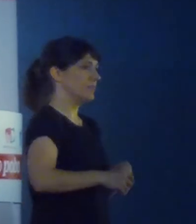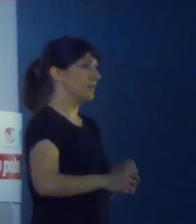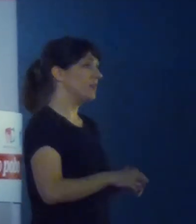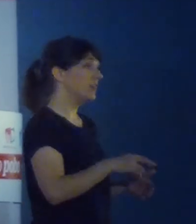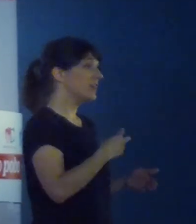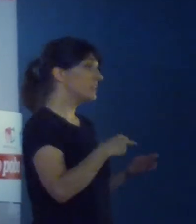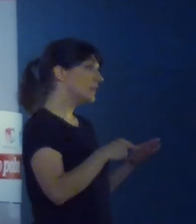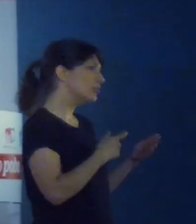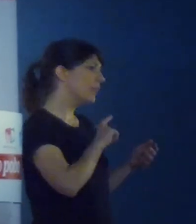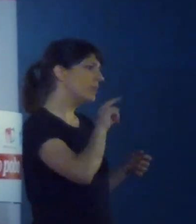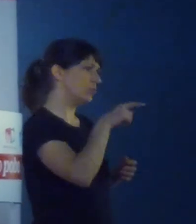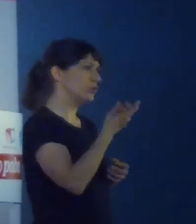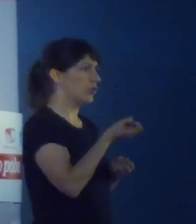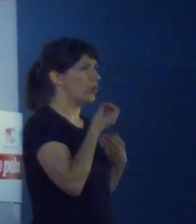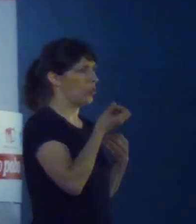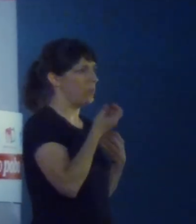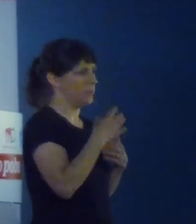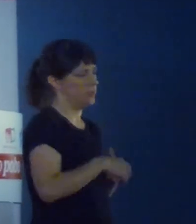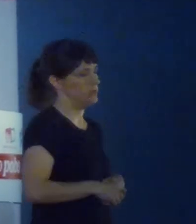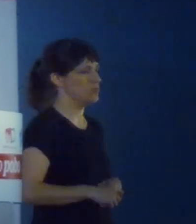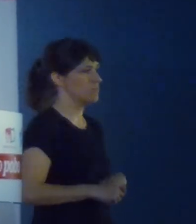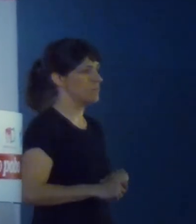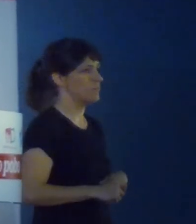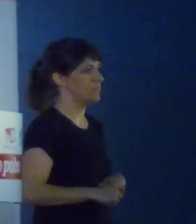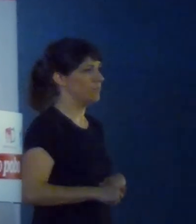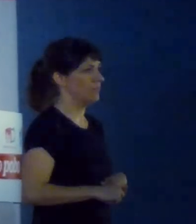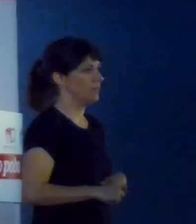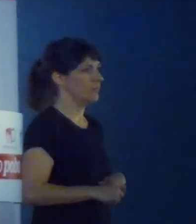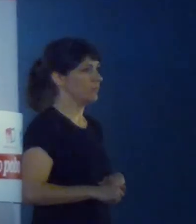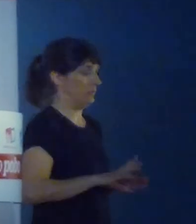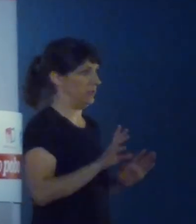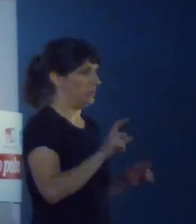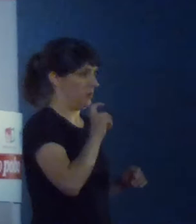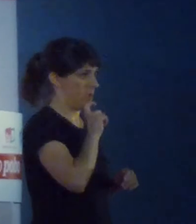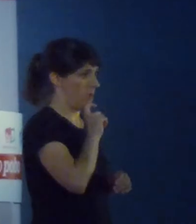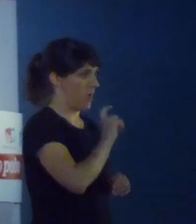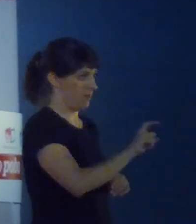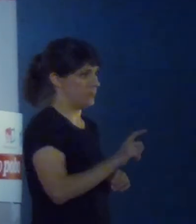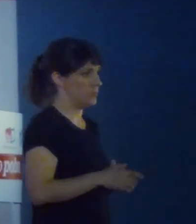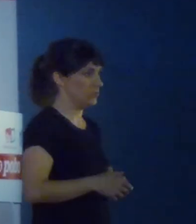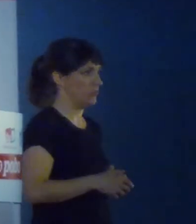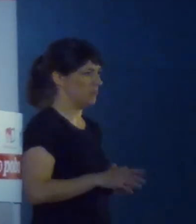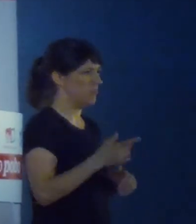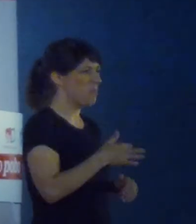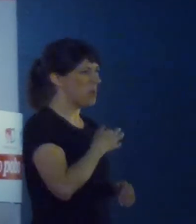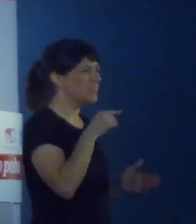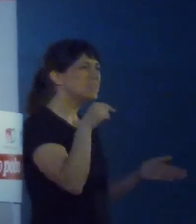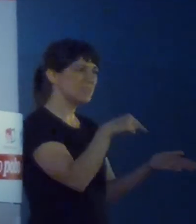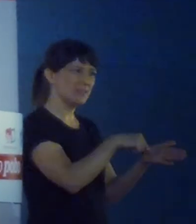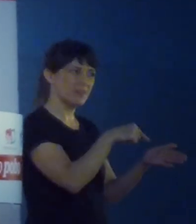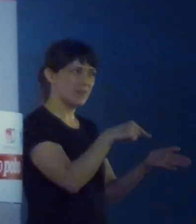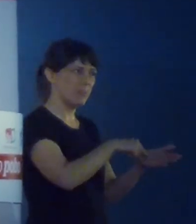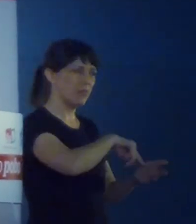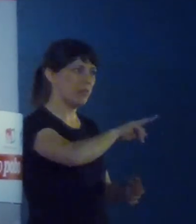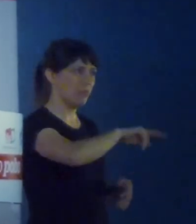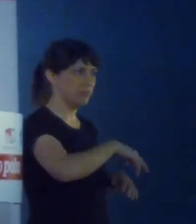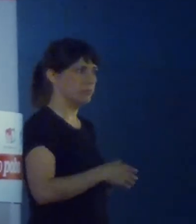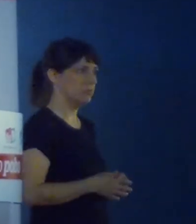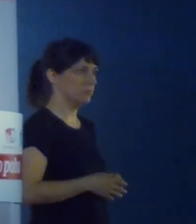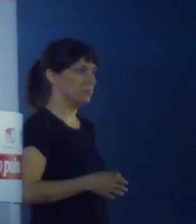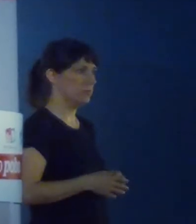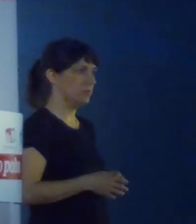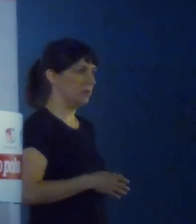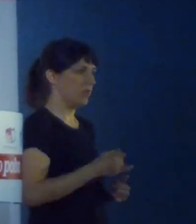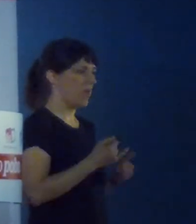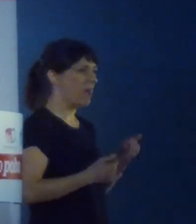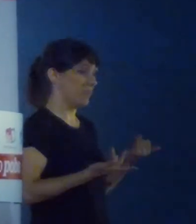de unos comentarios que era una advertencia, era un aviso y era una reclamación de que no